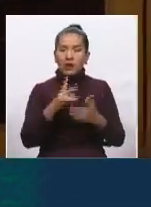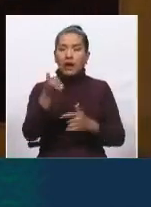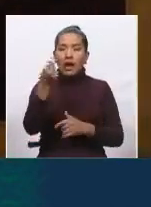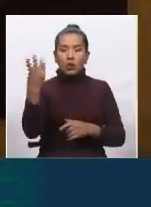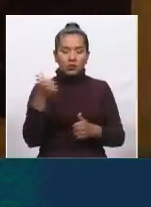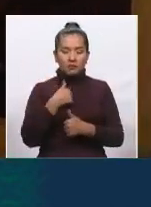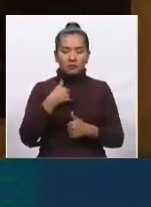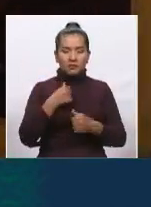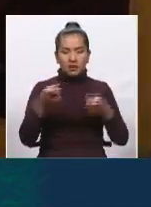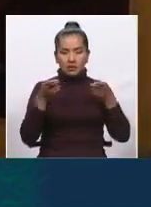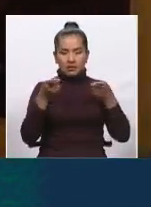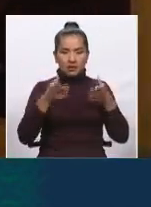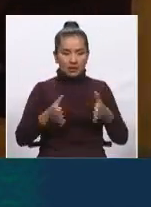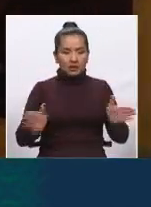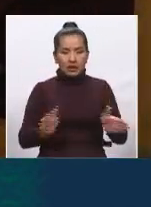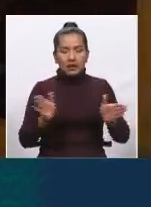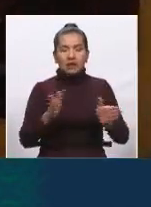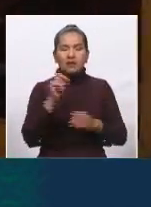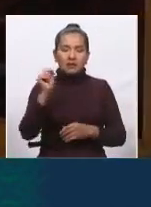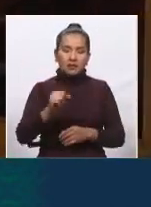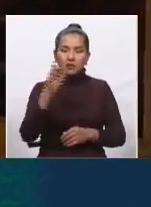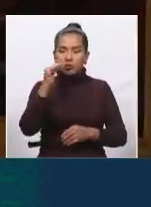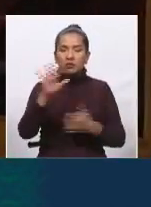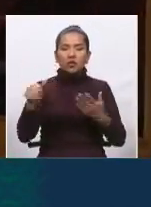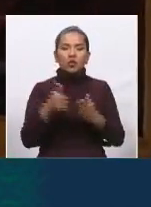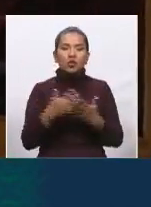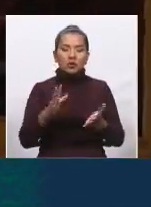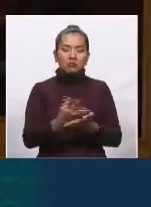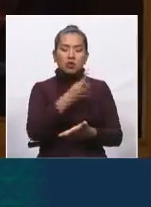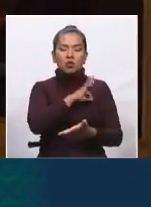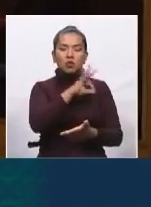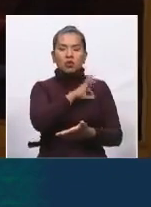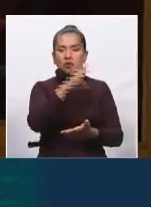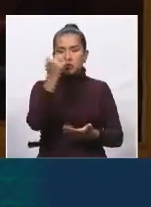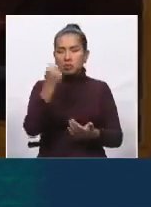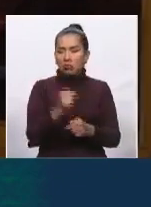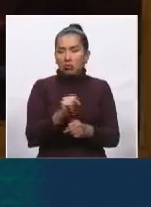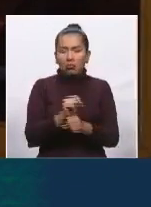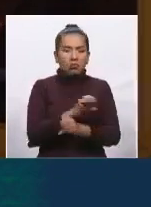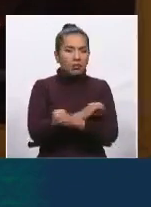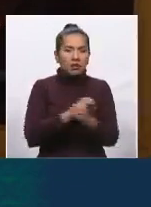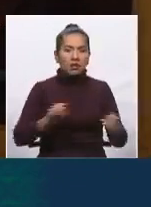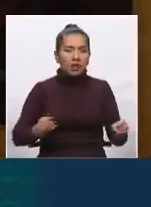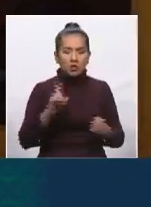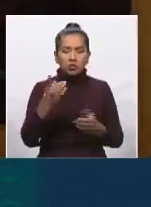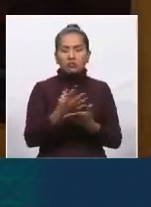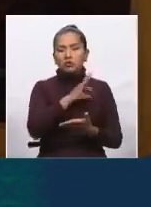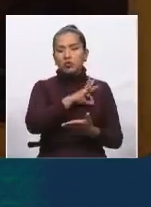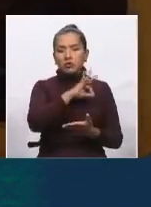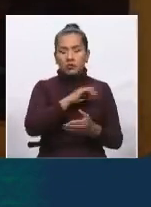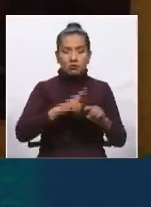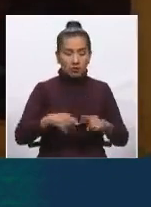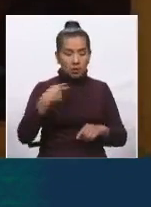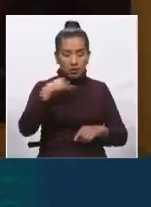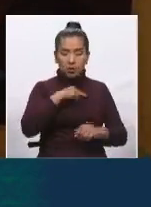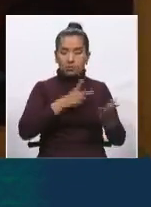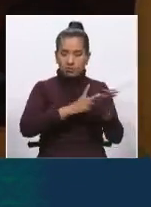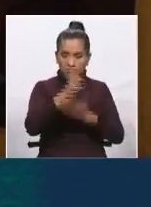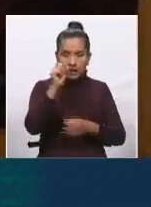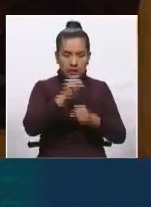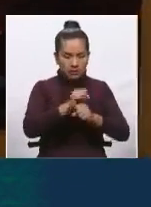Que normalmente son los que trabajan, mejor dicho, ganan sin trabajar. Pero todos los que trabajamos y